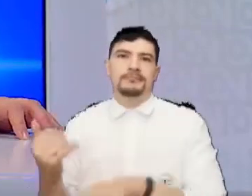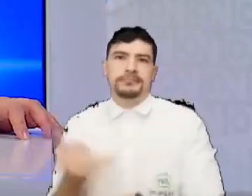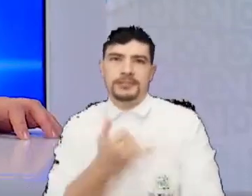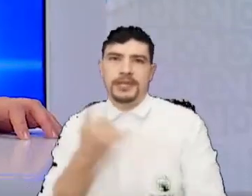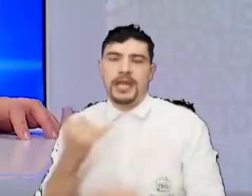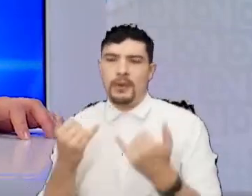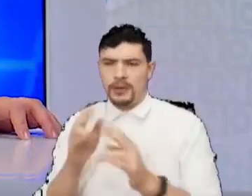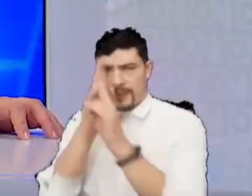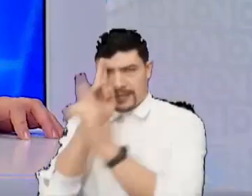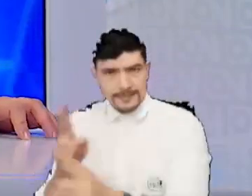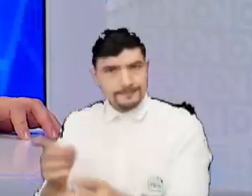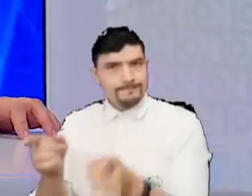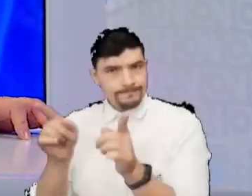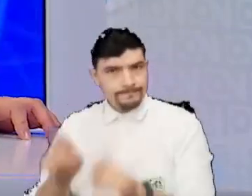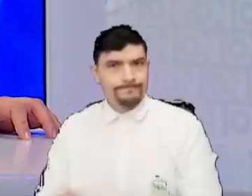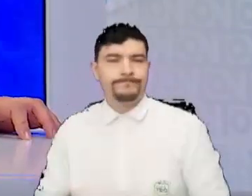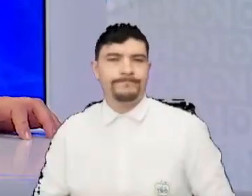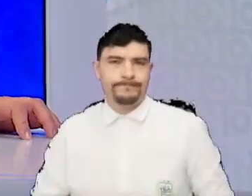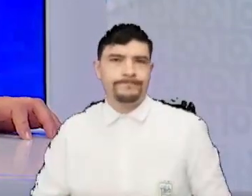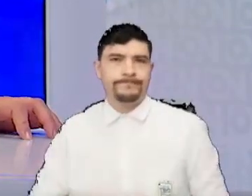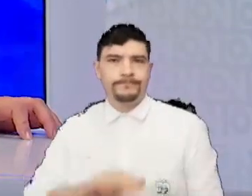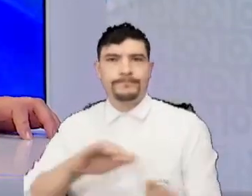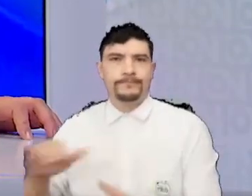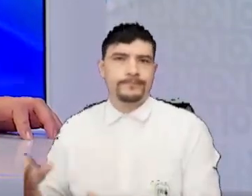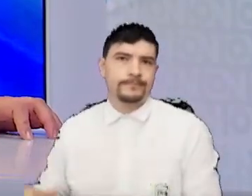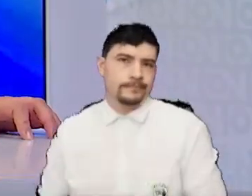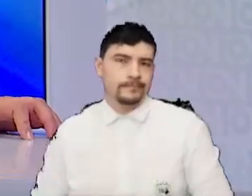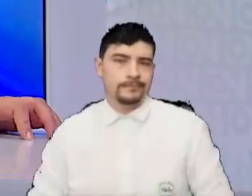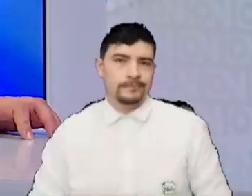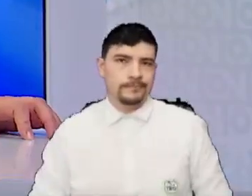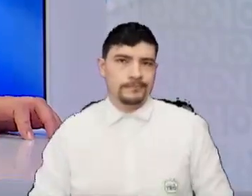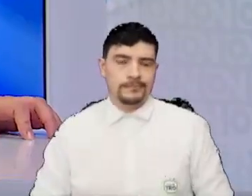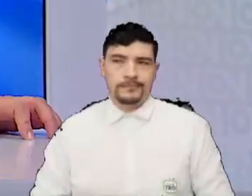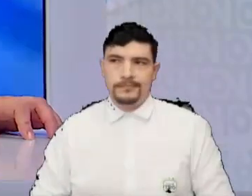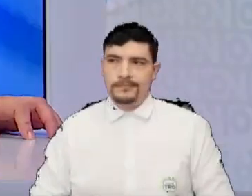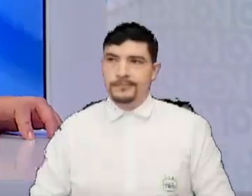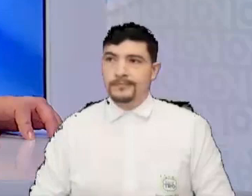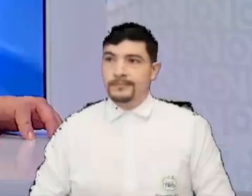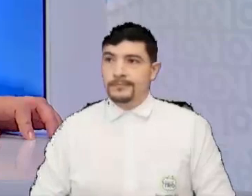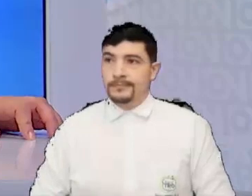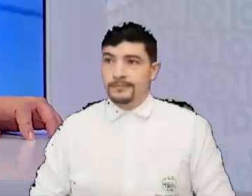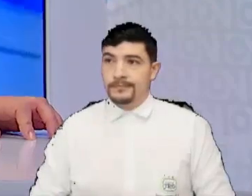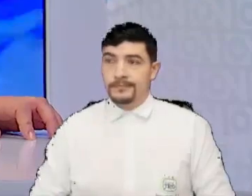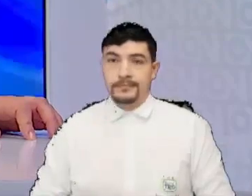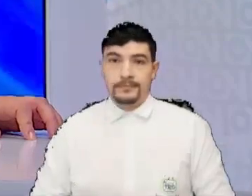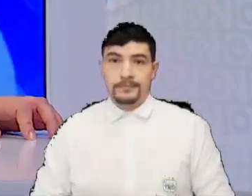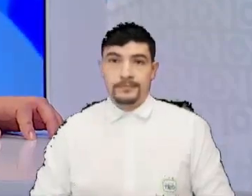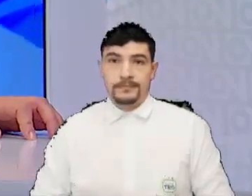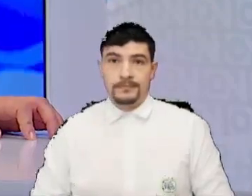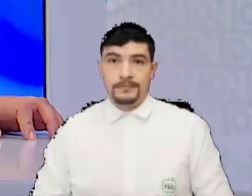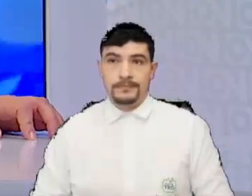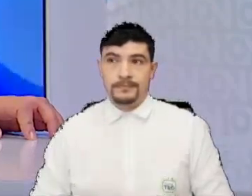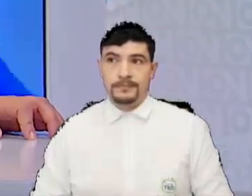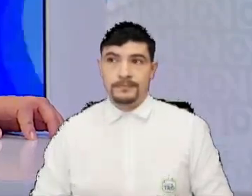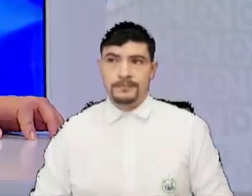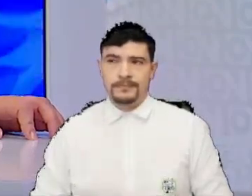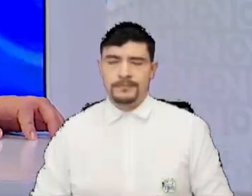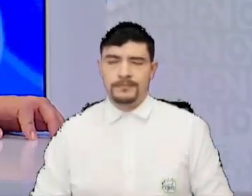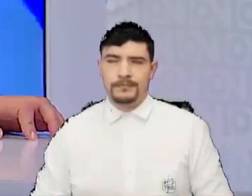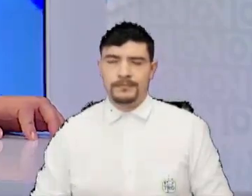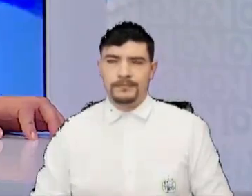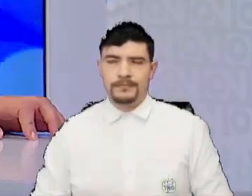es un duro golpe al microtráfico se realizó en las últimas horas por parte de la policía metropolitana de bucaramanga se descubrió con ayuda de sus caninos